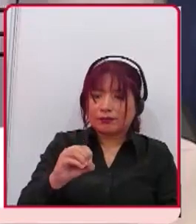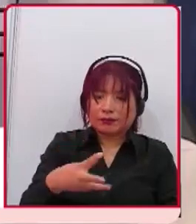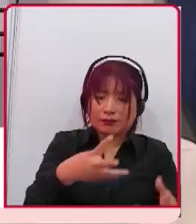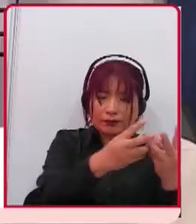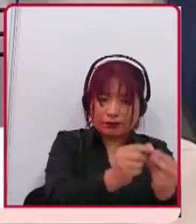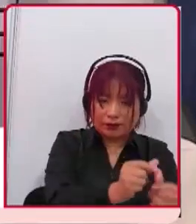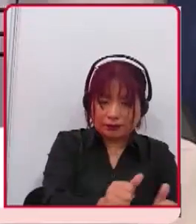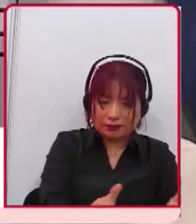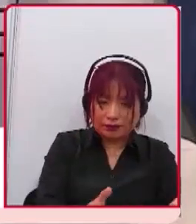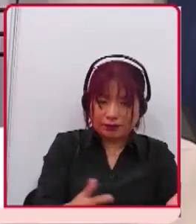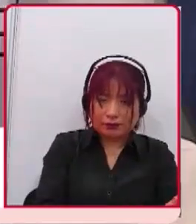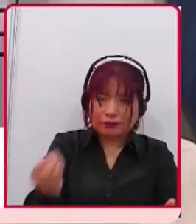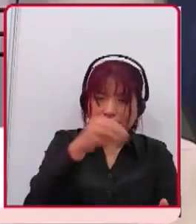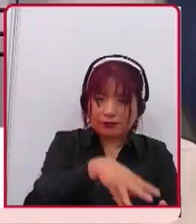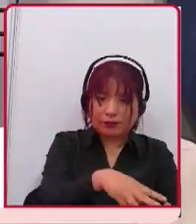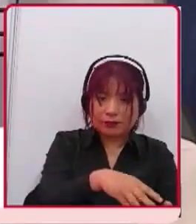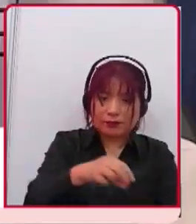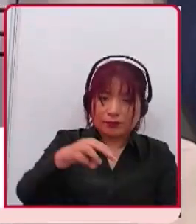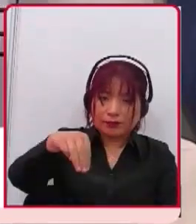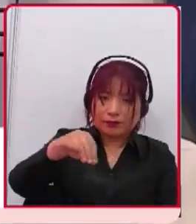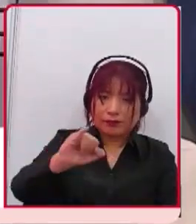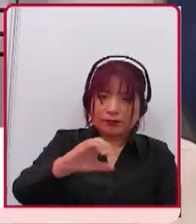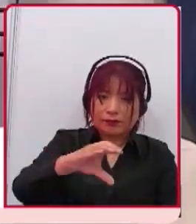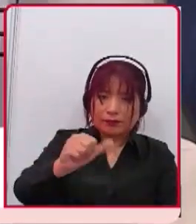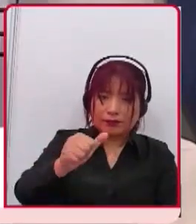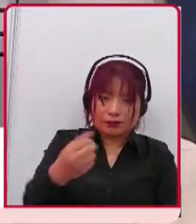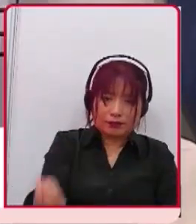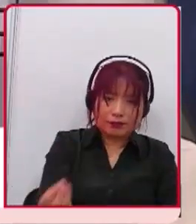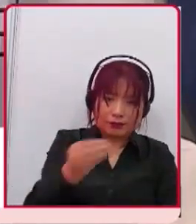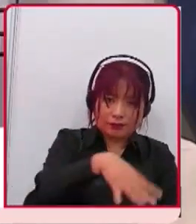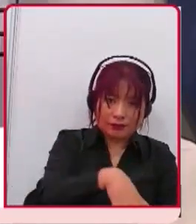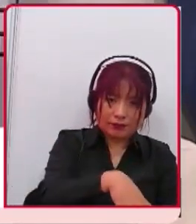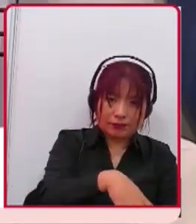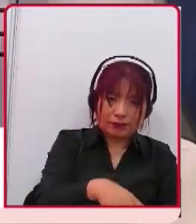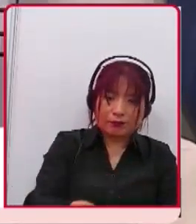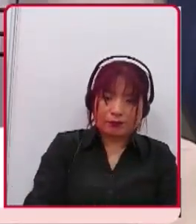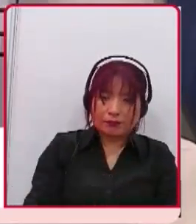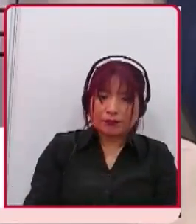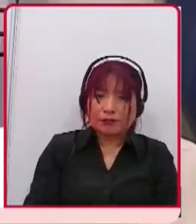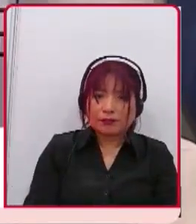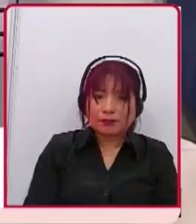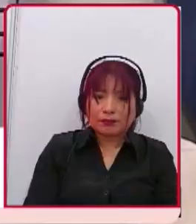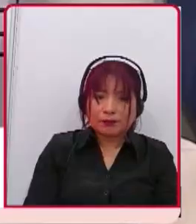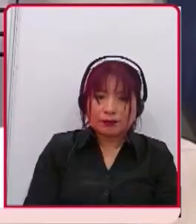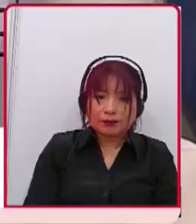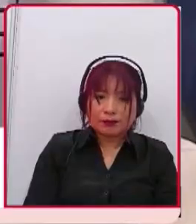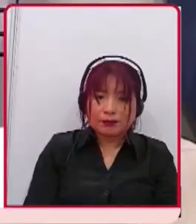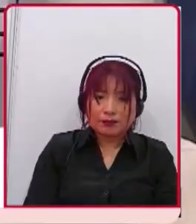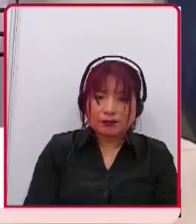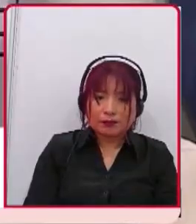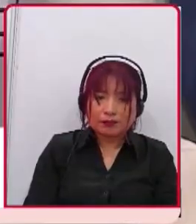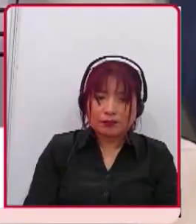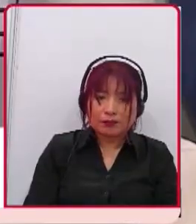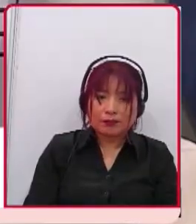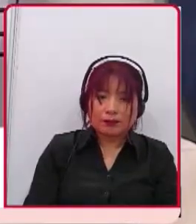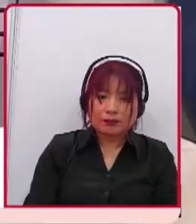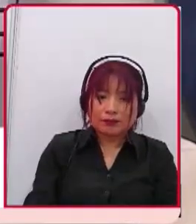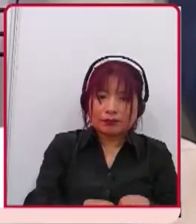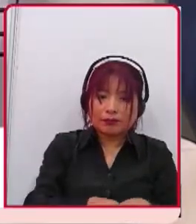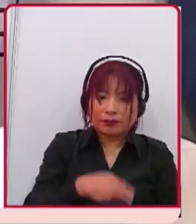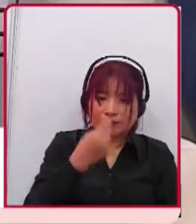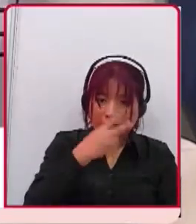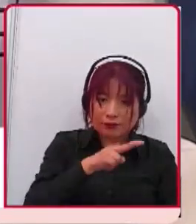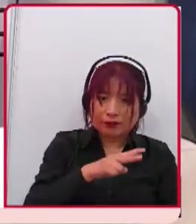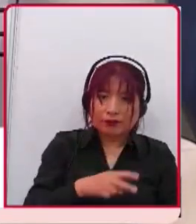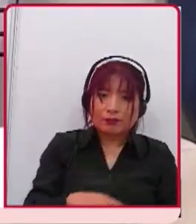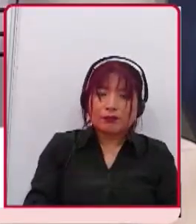por ejemplo, presencia de talco, mica, como biotita, muscovita. Y lo que se ha podido identificar